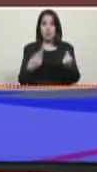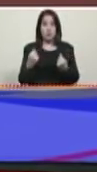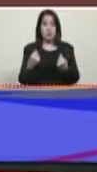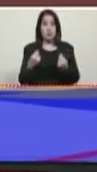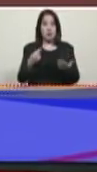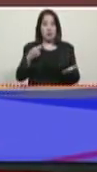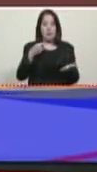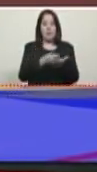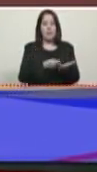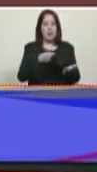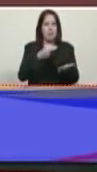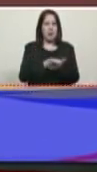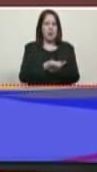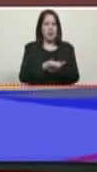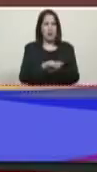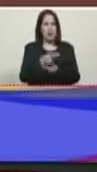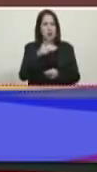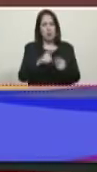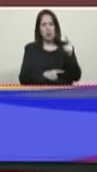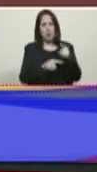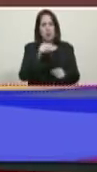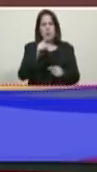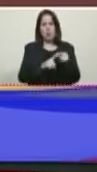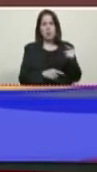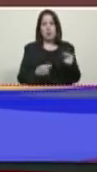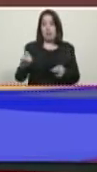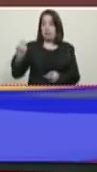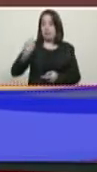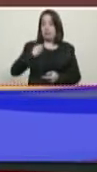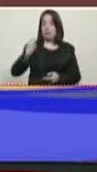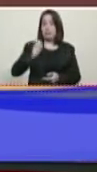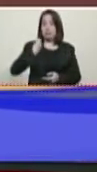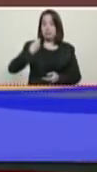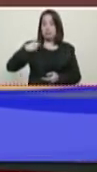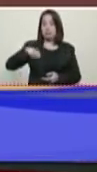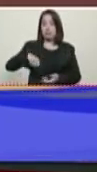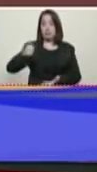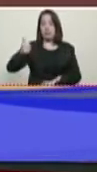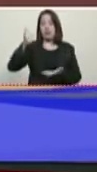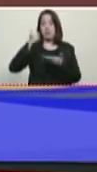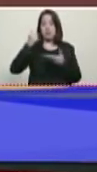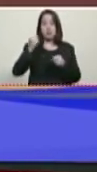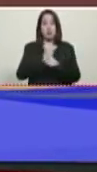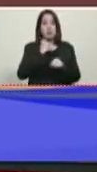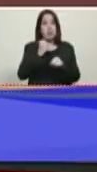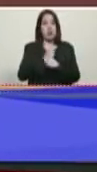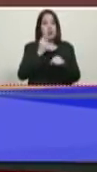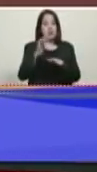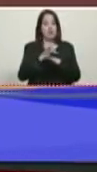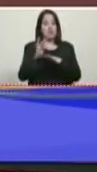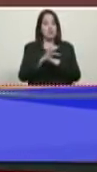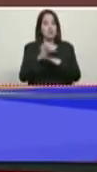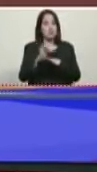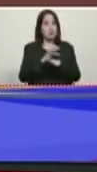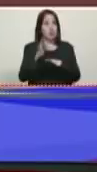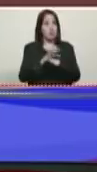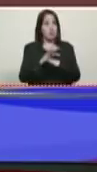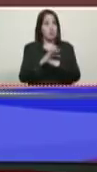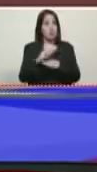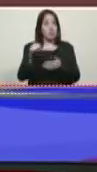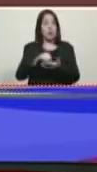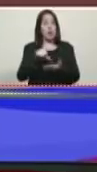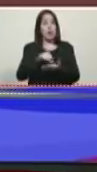cubrir requerimientos en materia salarial beneficios laborales y gastos de funcionamiento para distrito